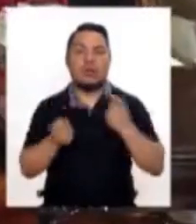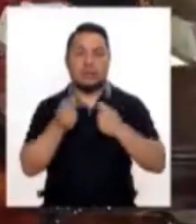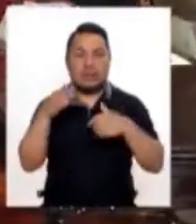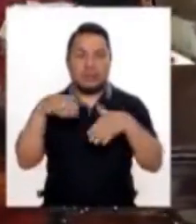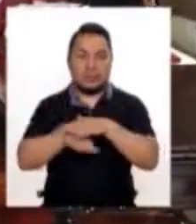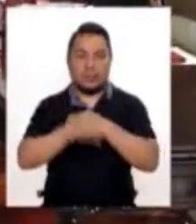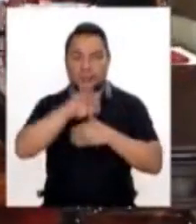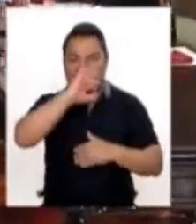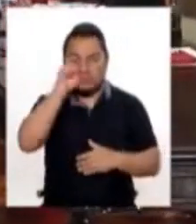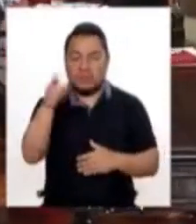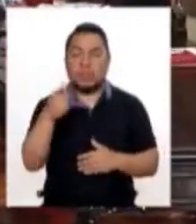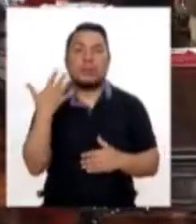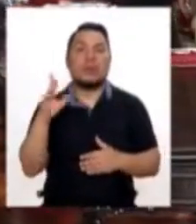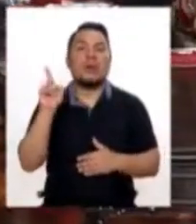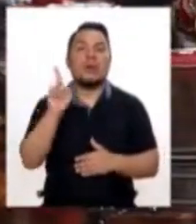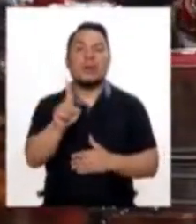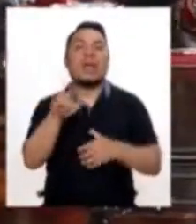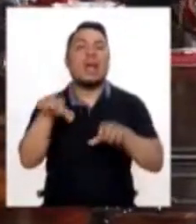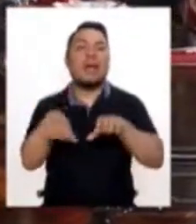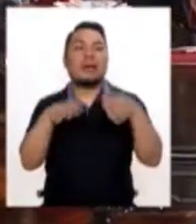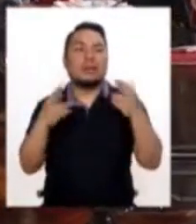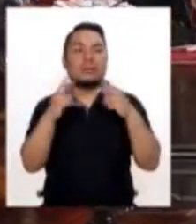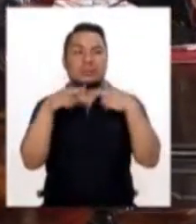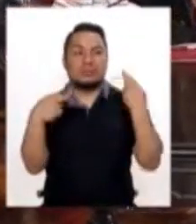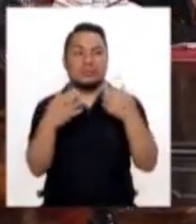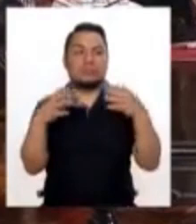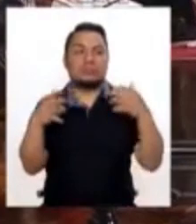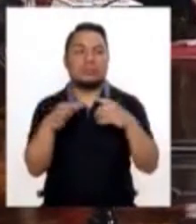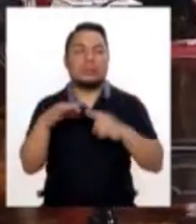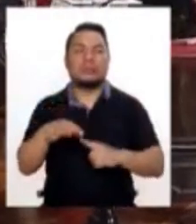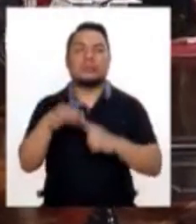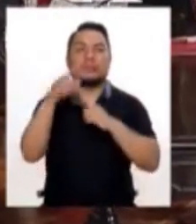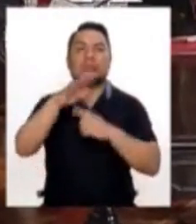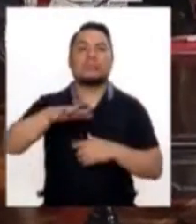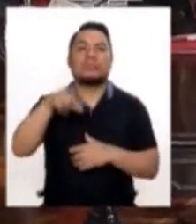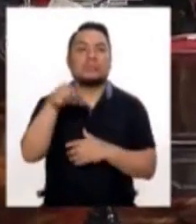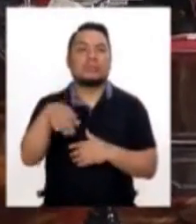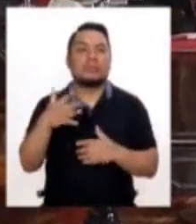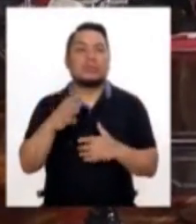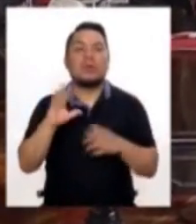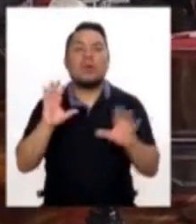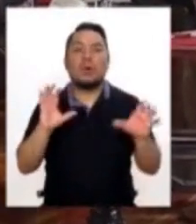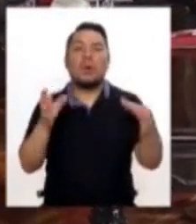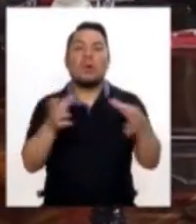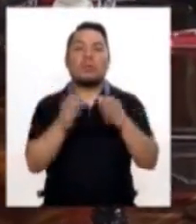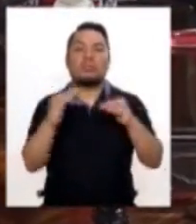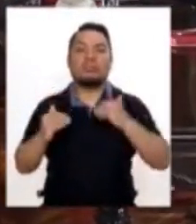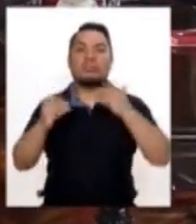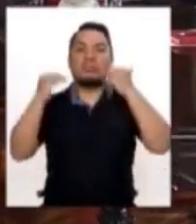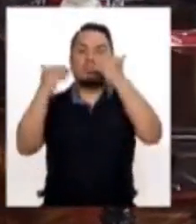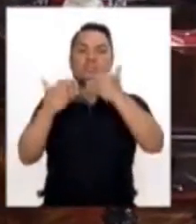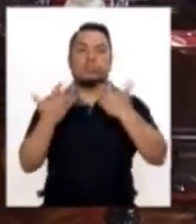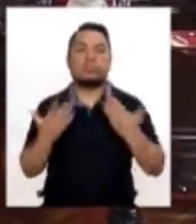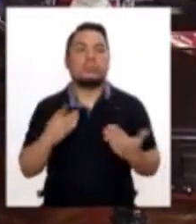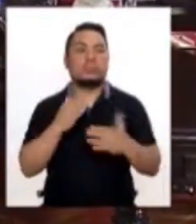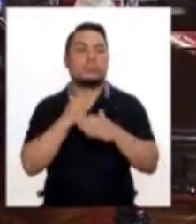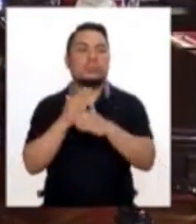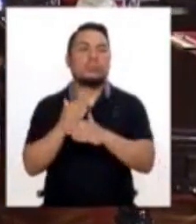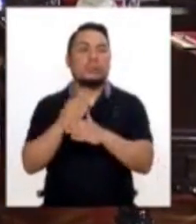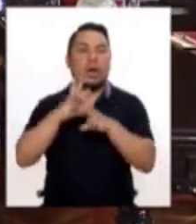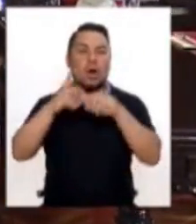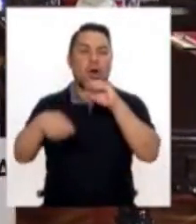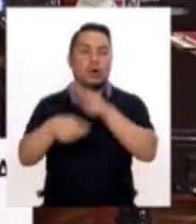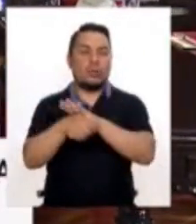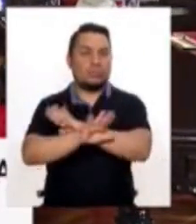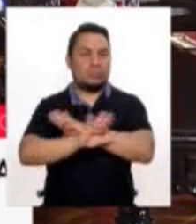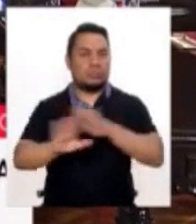Gobierno, donde se viene desarrollando la sesión extraordinaria de la Comisión de Alto Nivel Anticorrupción.